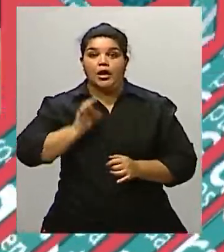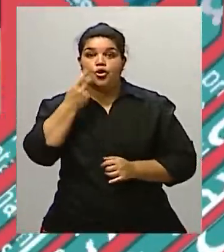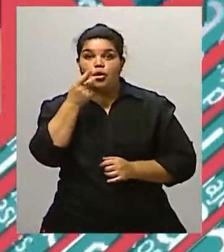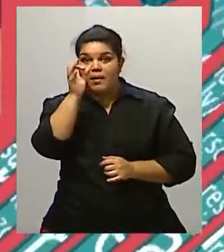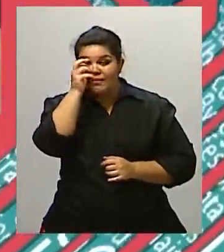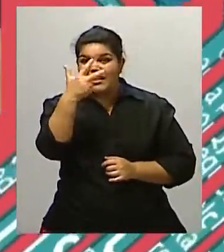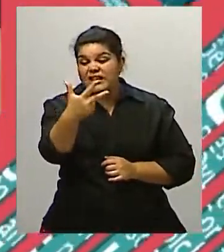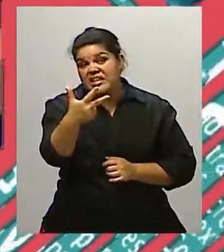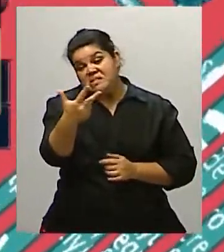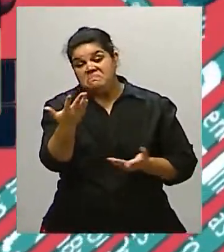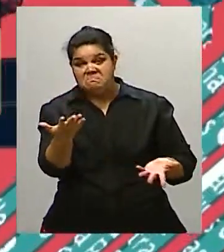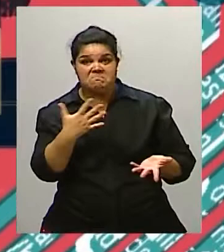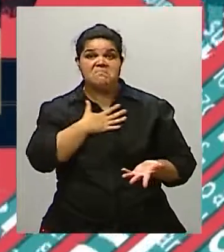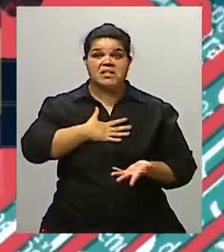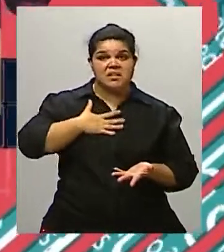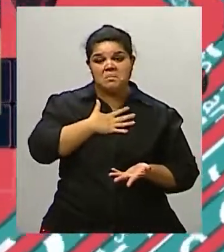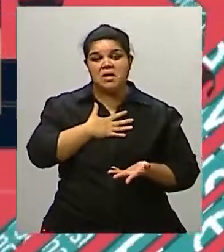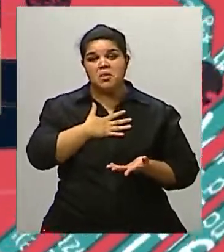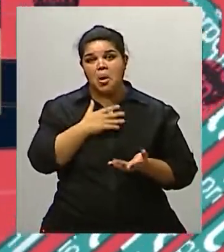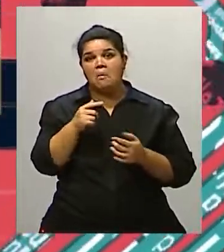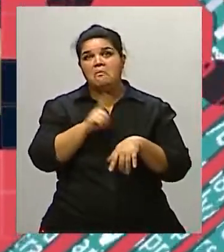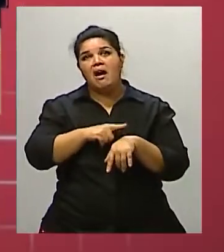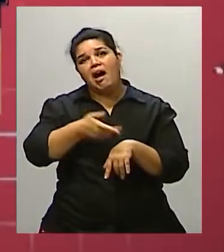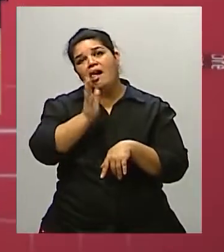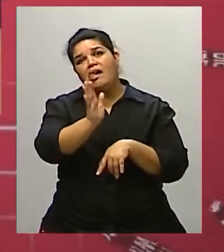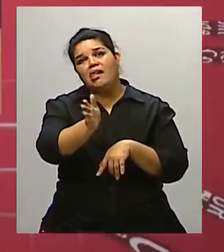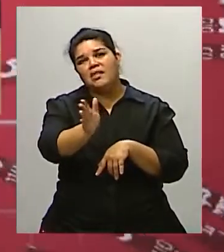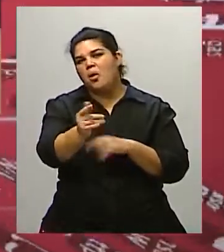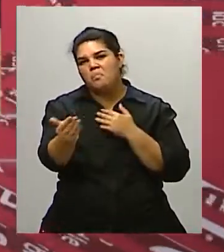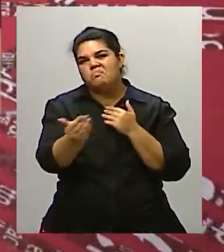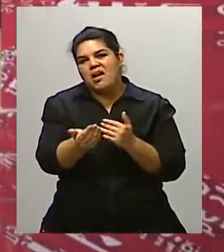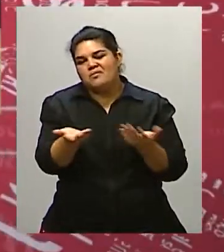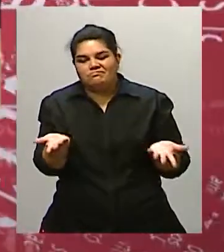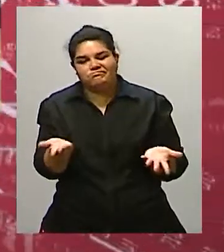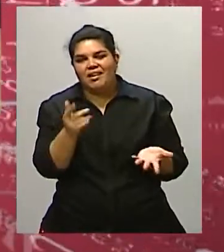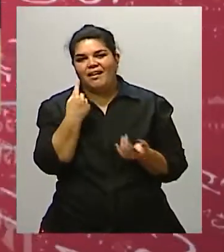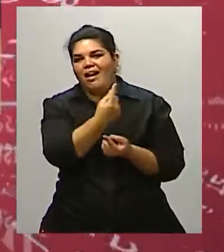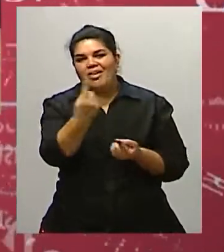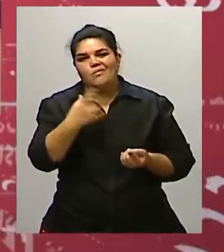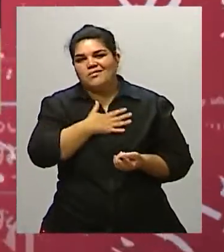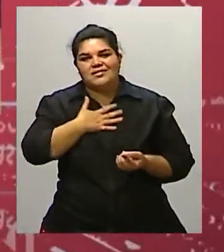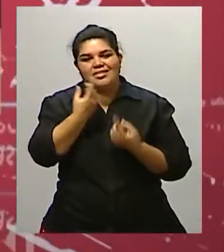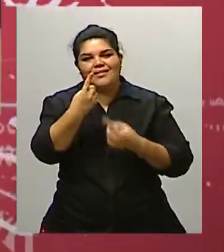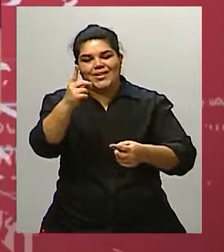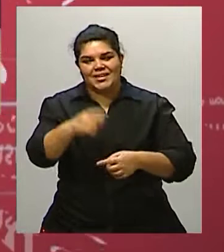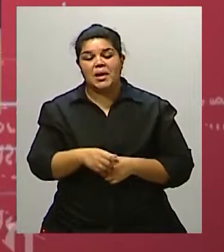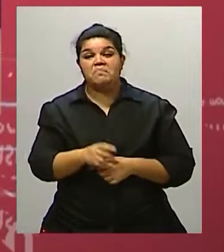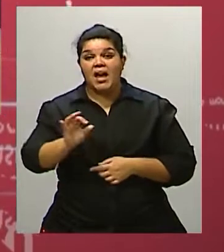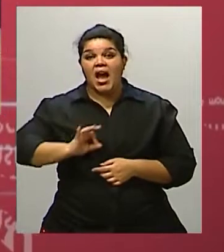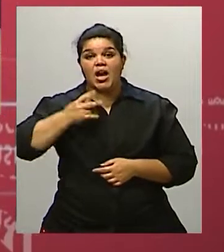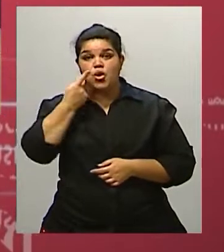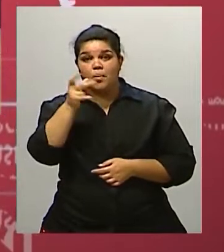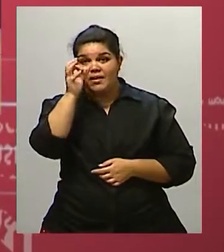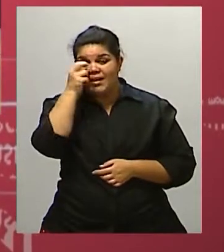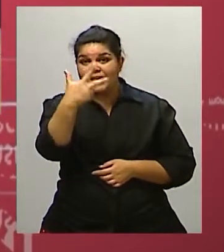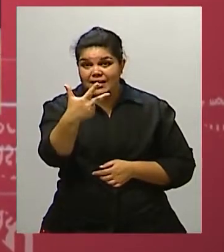o poco, según en el lugar donde está y según la situación que atraviesa. Pero para los políticos ya desde hace rato es como el gran objetivo, y